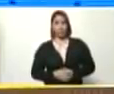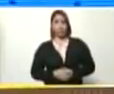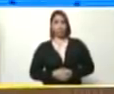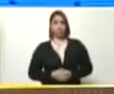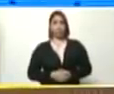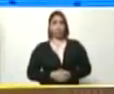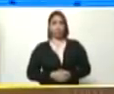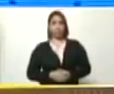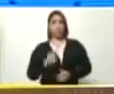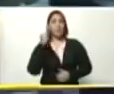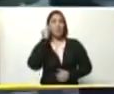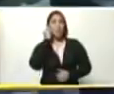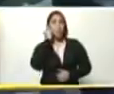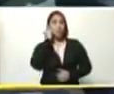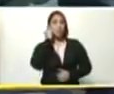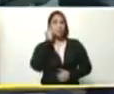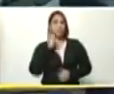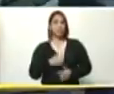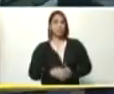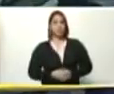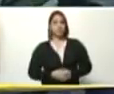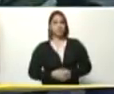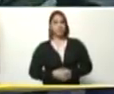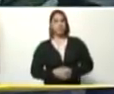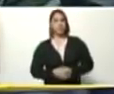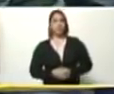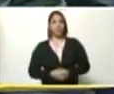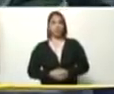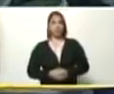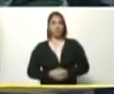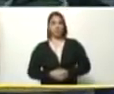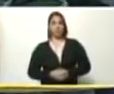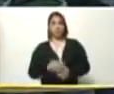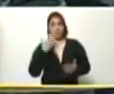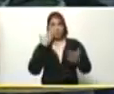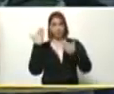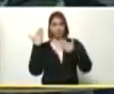Almiranta Erika Coromoto, Virgües Oviedo,